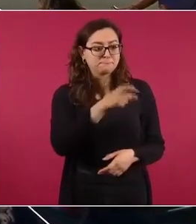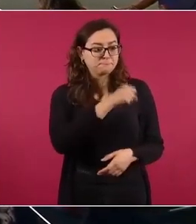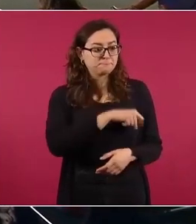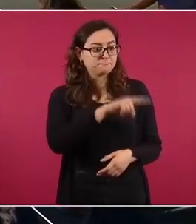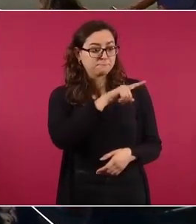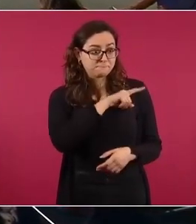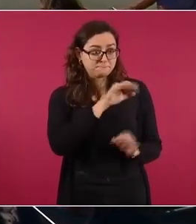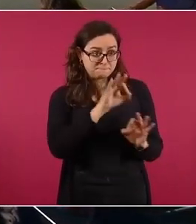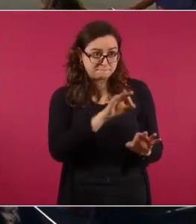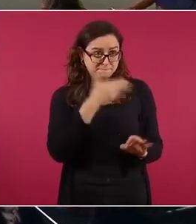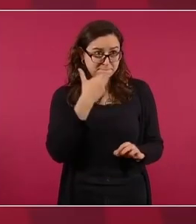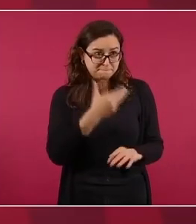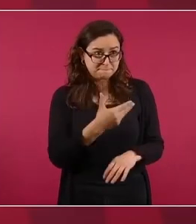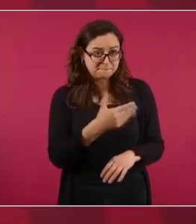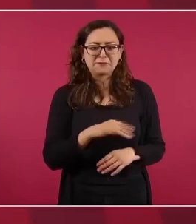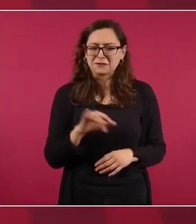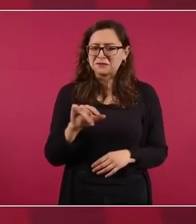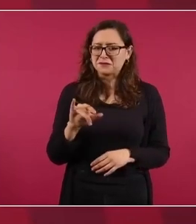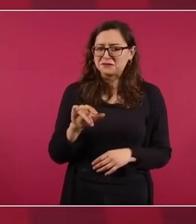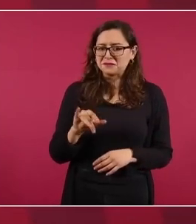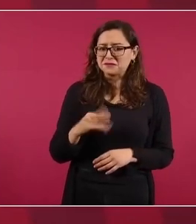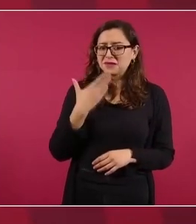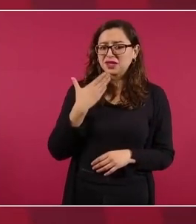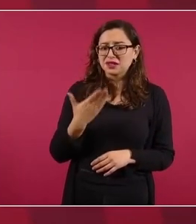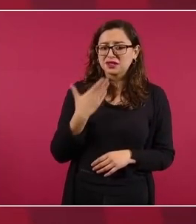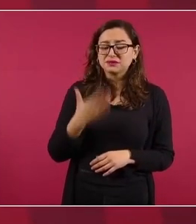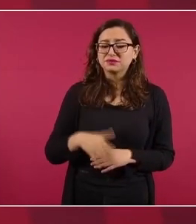bien. Estoy